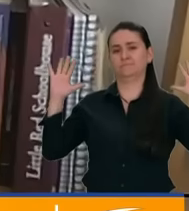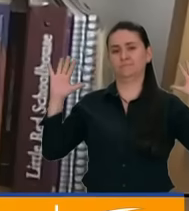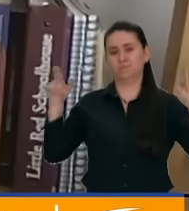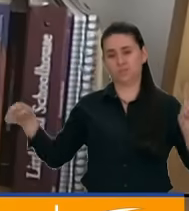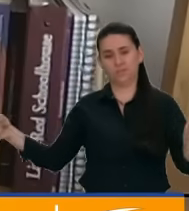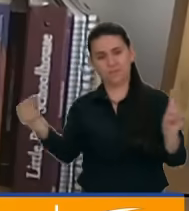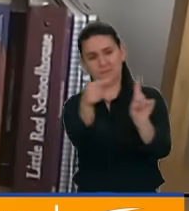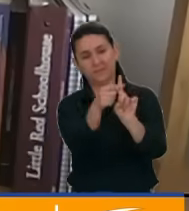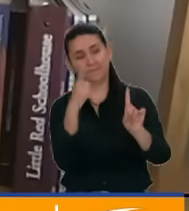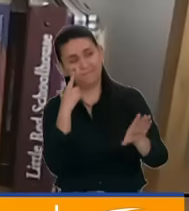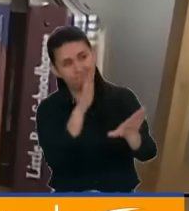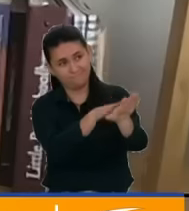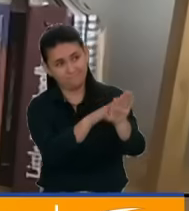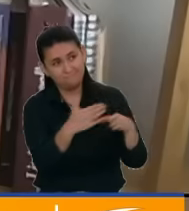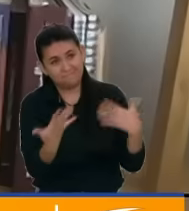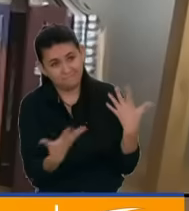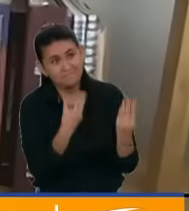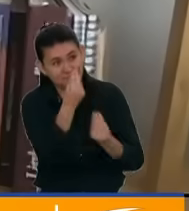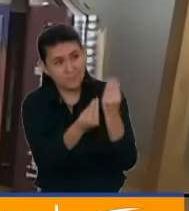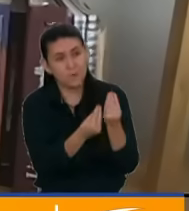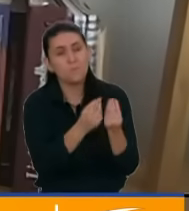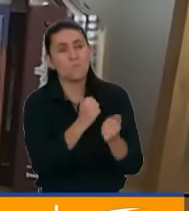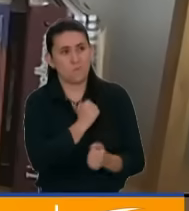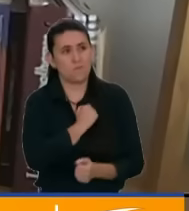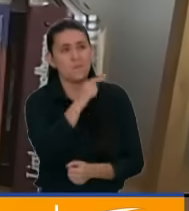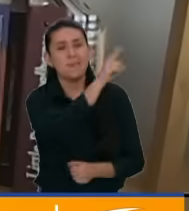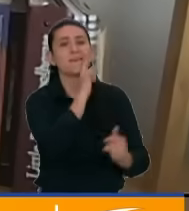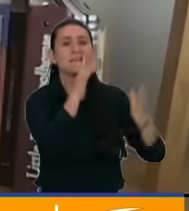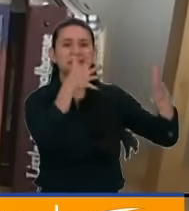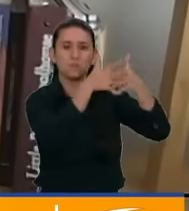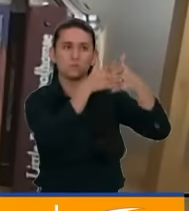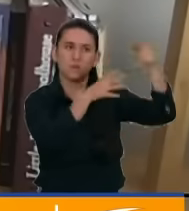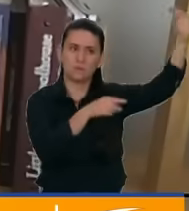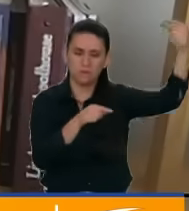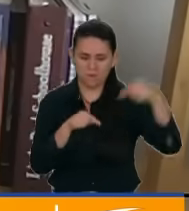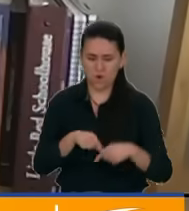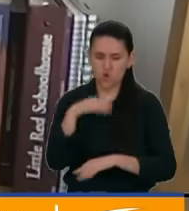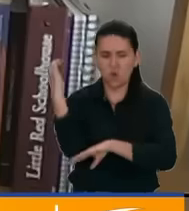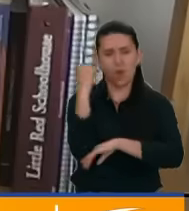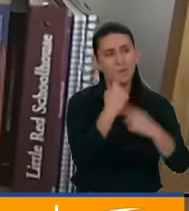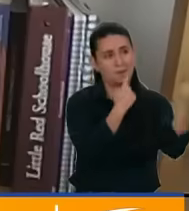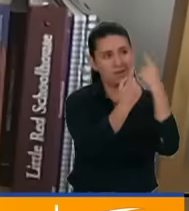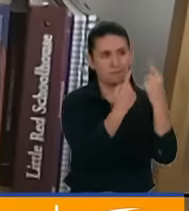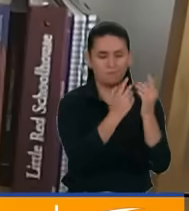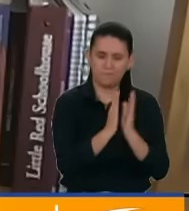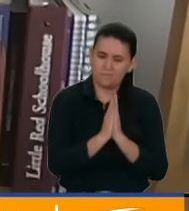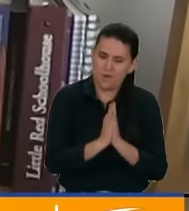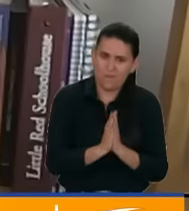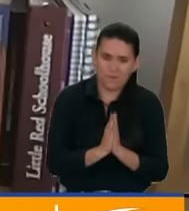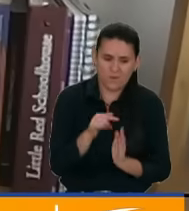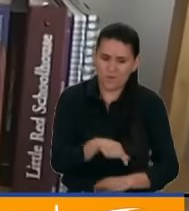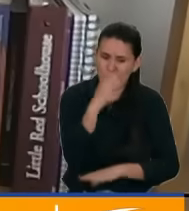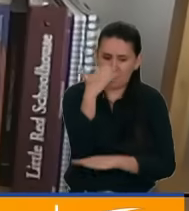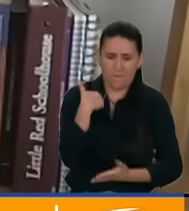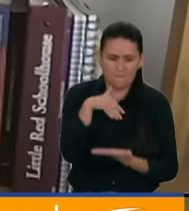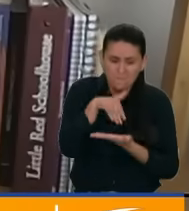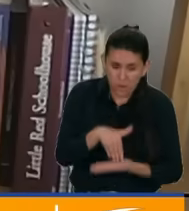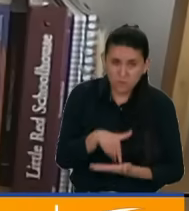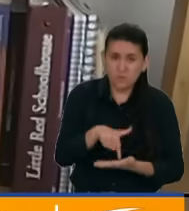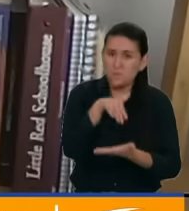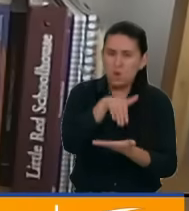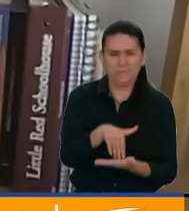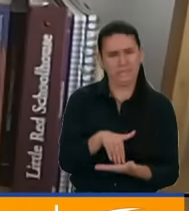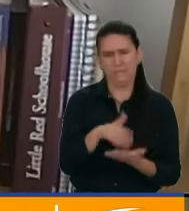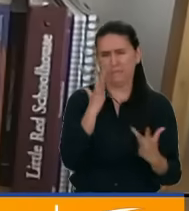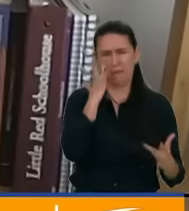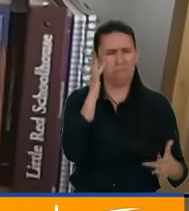Unidos trate de hacerle entender al gobierno colombiano que la posición que está adoptando no solamente es una posición que